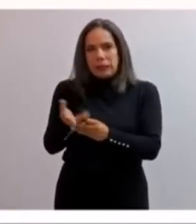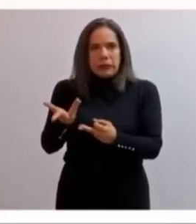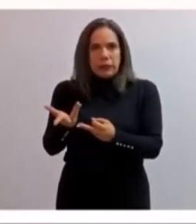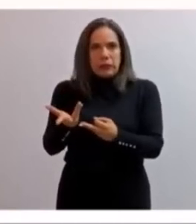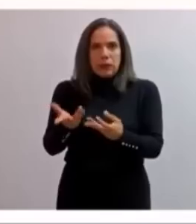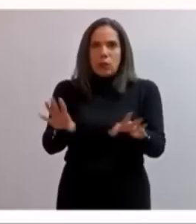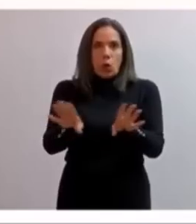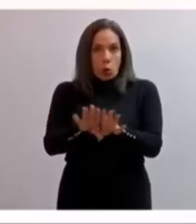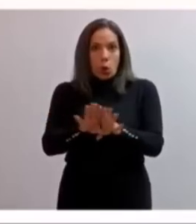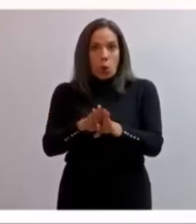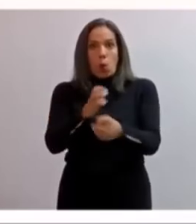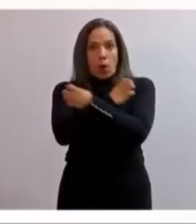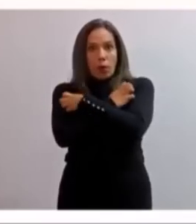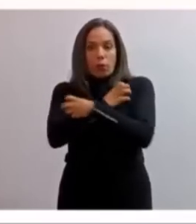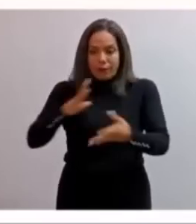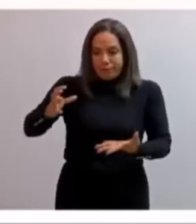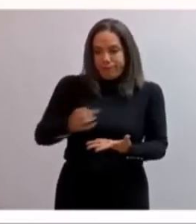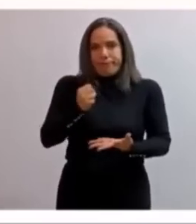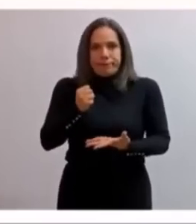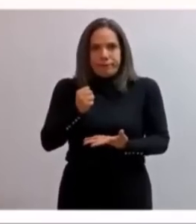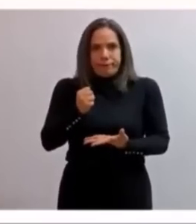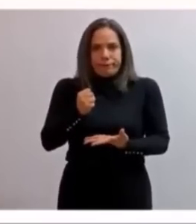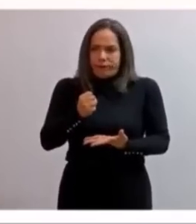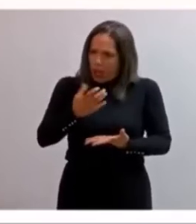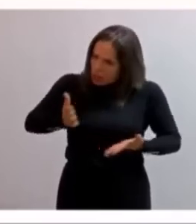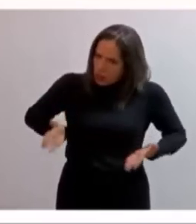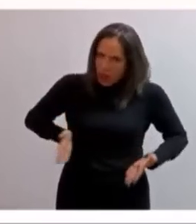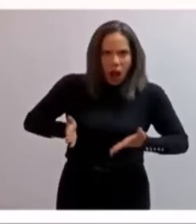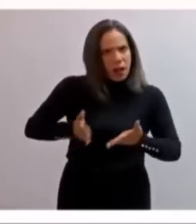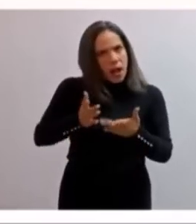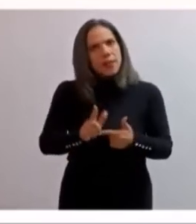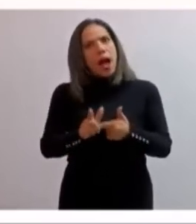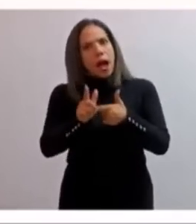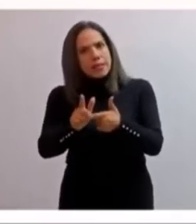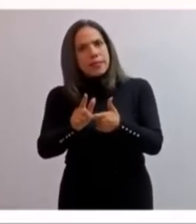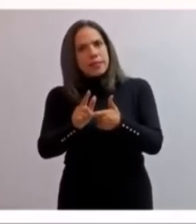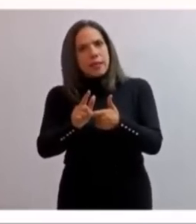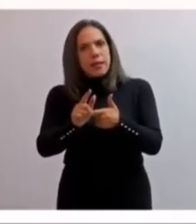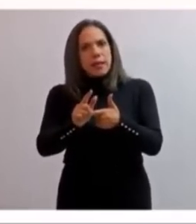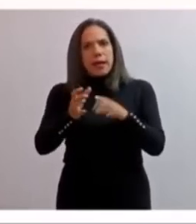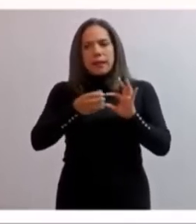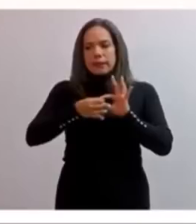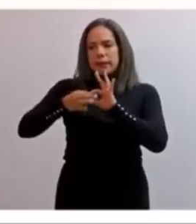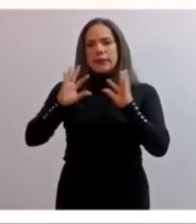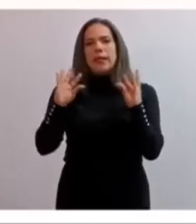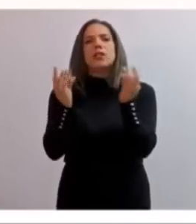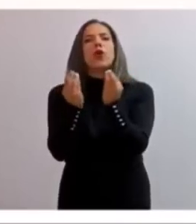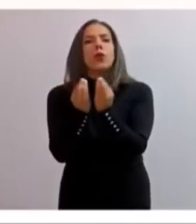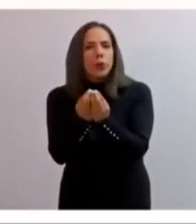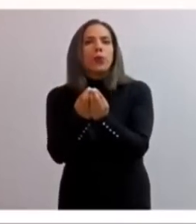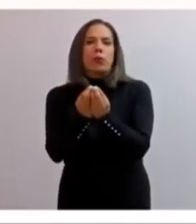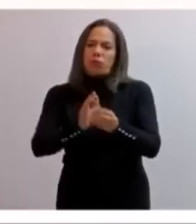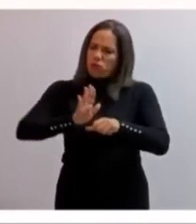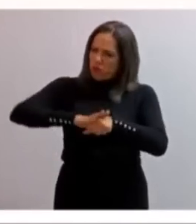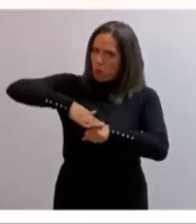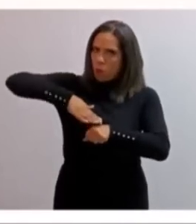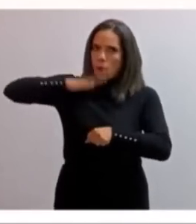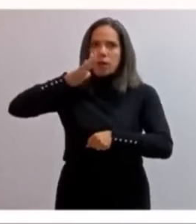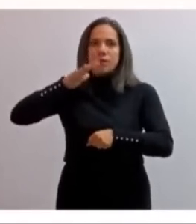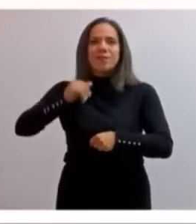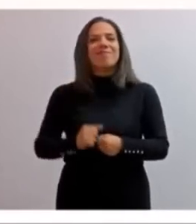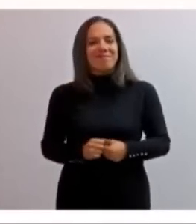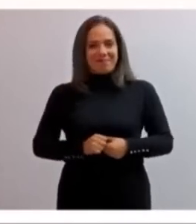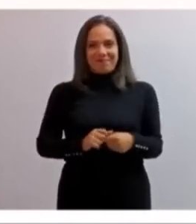salgan de la educación y tengan una interrelación con el trabajo educativo mucho más fuerte.